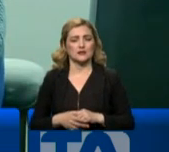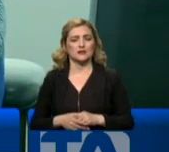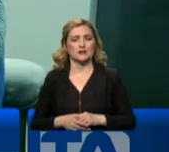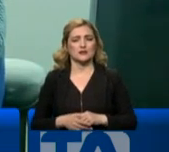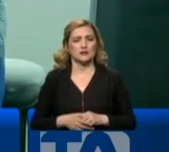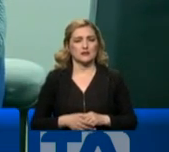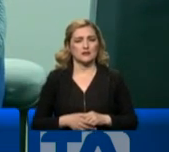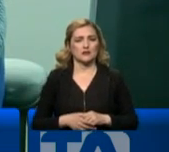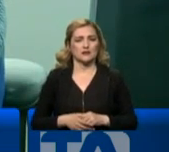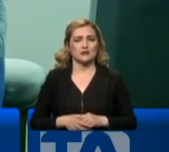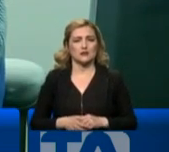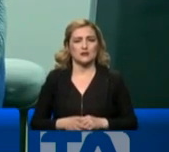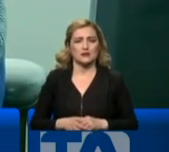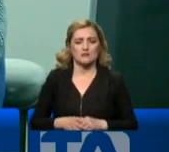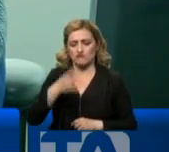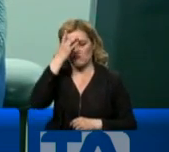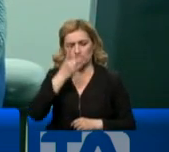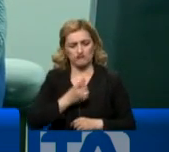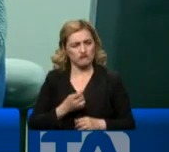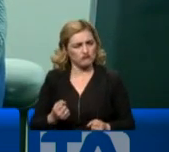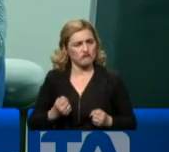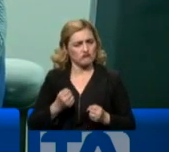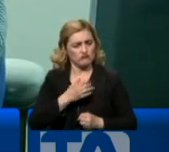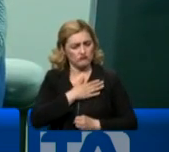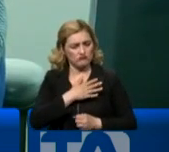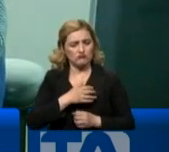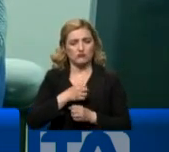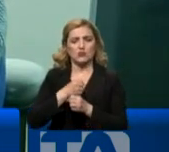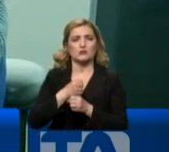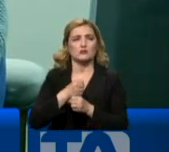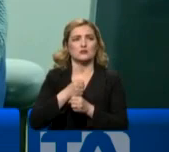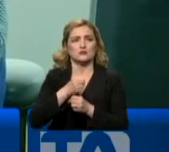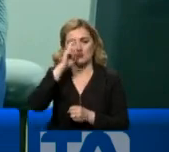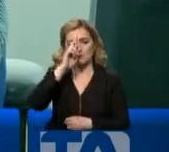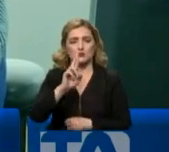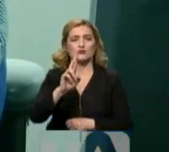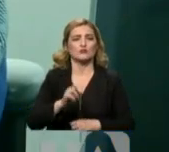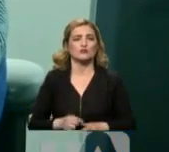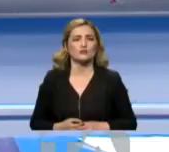sociedad fallos motivados que generen confianza, seguridad, respeto.